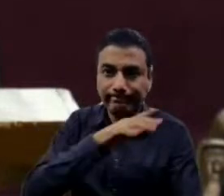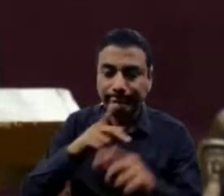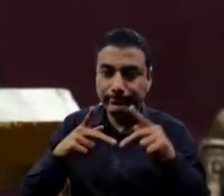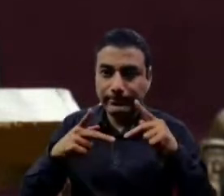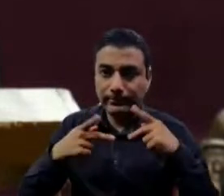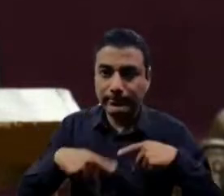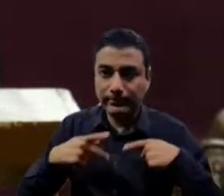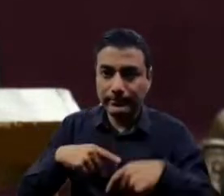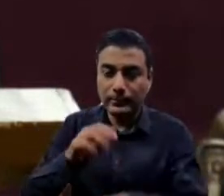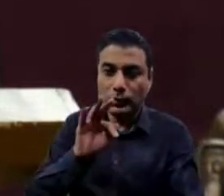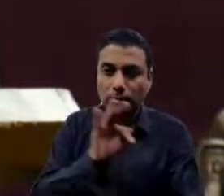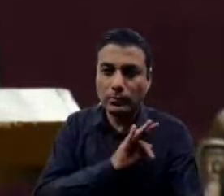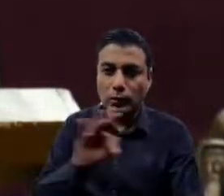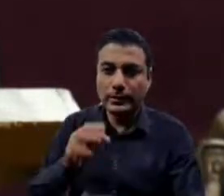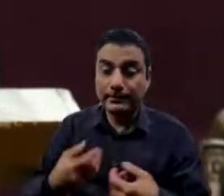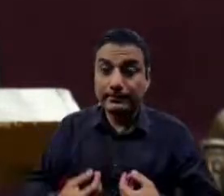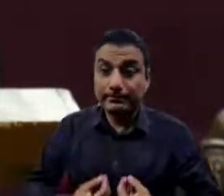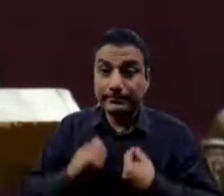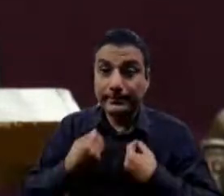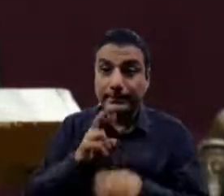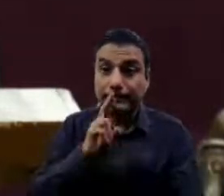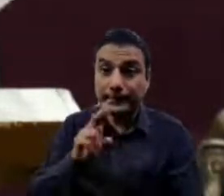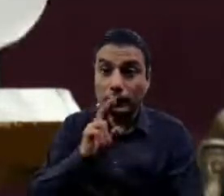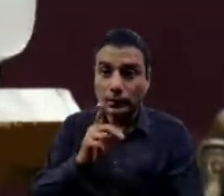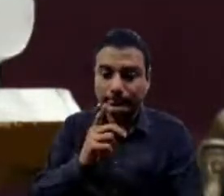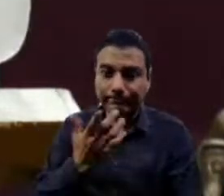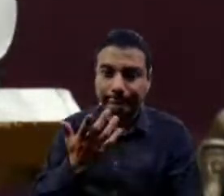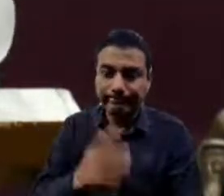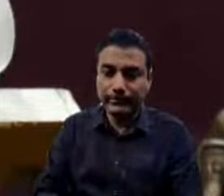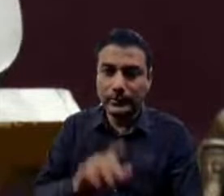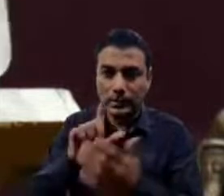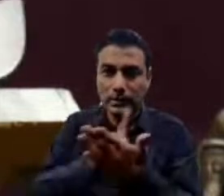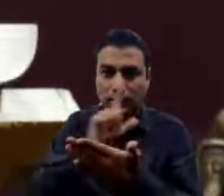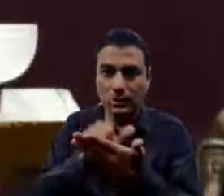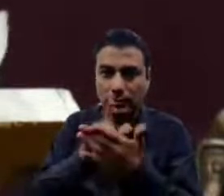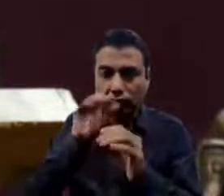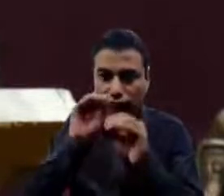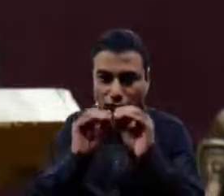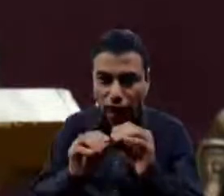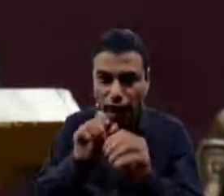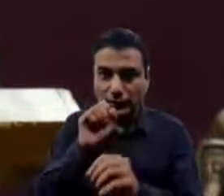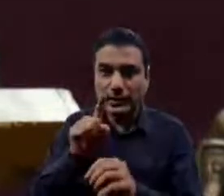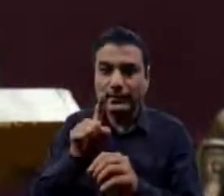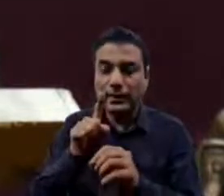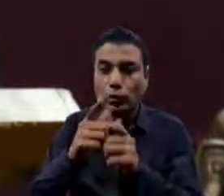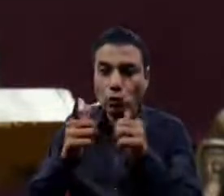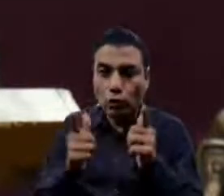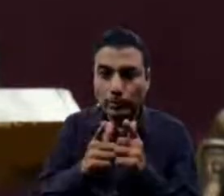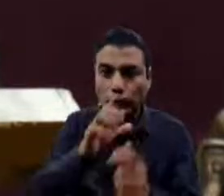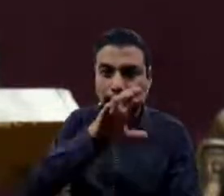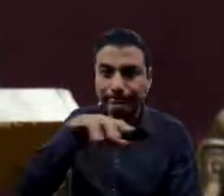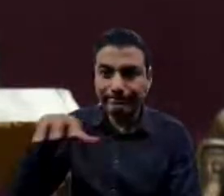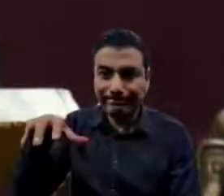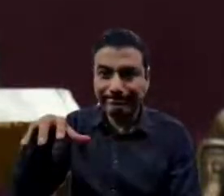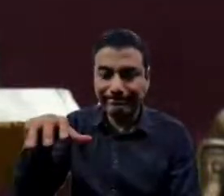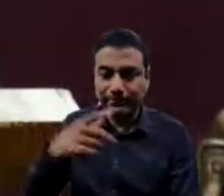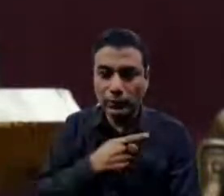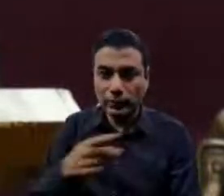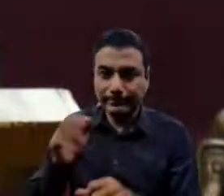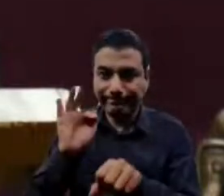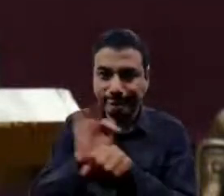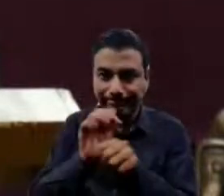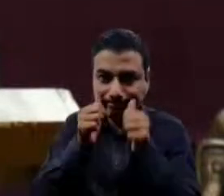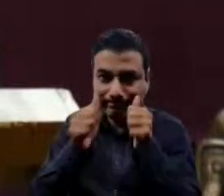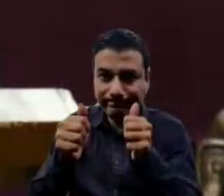den mayor certeza jurídica a las personas o grupos sociales en situación de vulnerabilidad. Sin lugar a